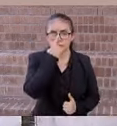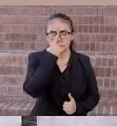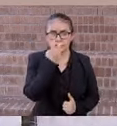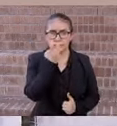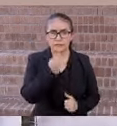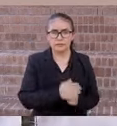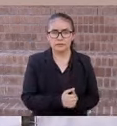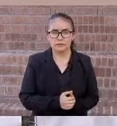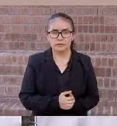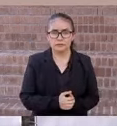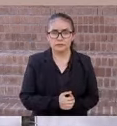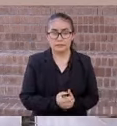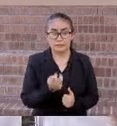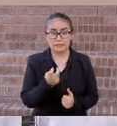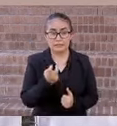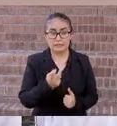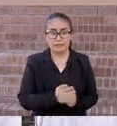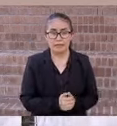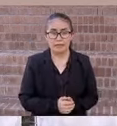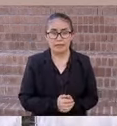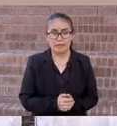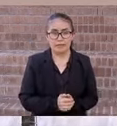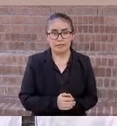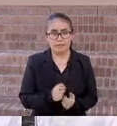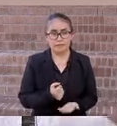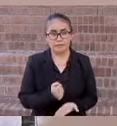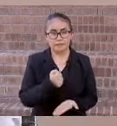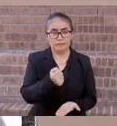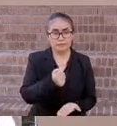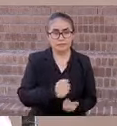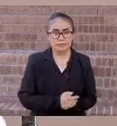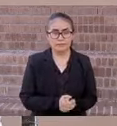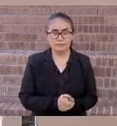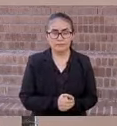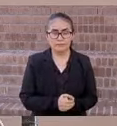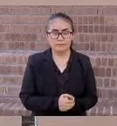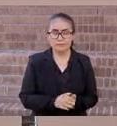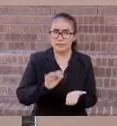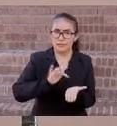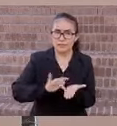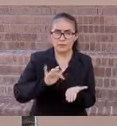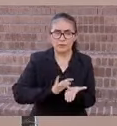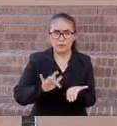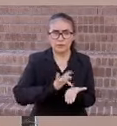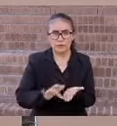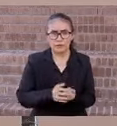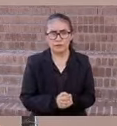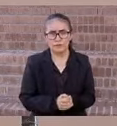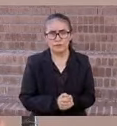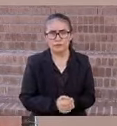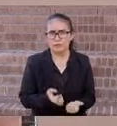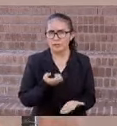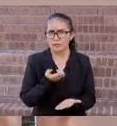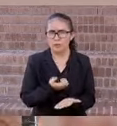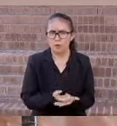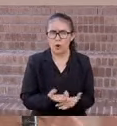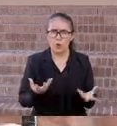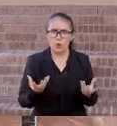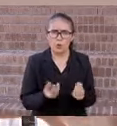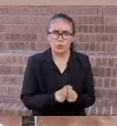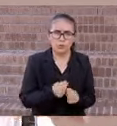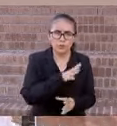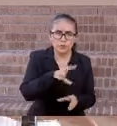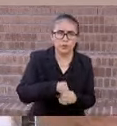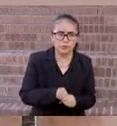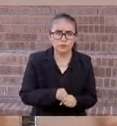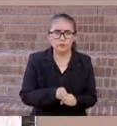es abajo que llega ese dinero ese apoyo esa derrama económica junto con lo que